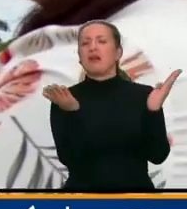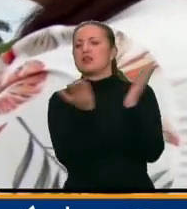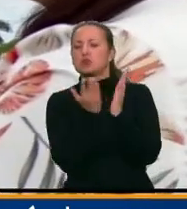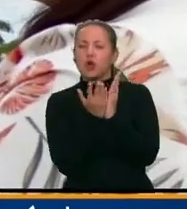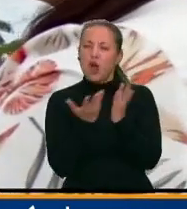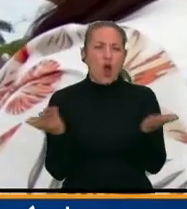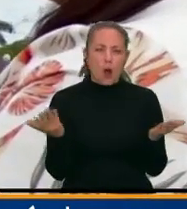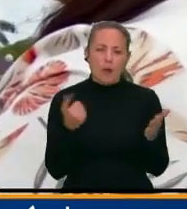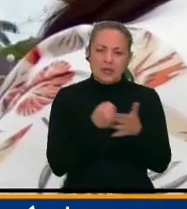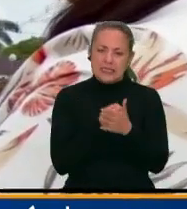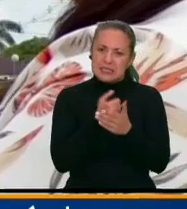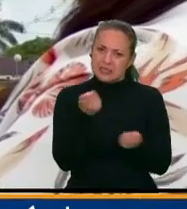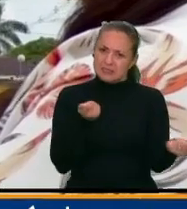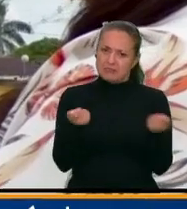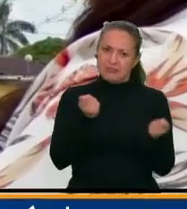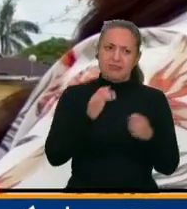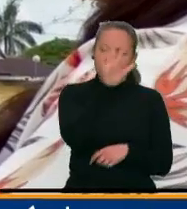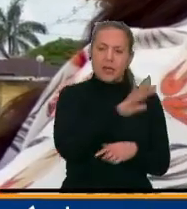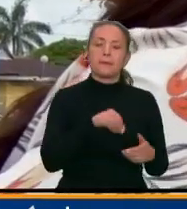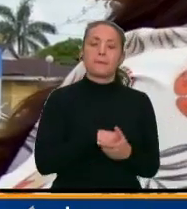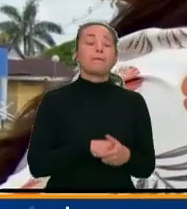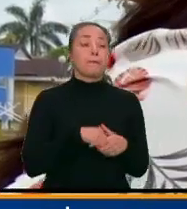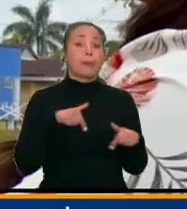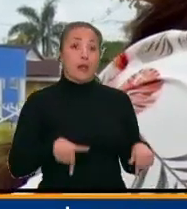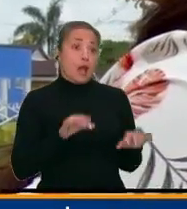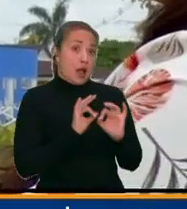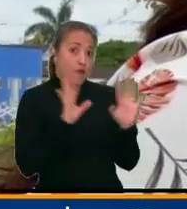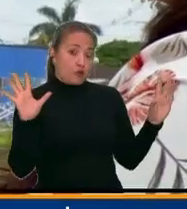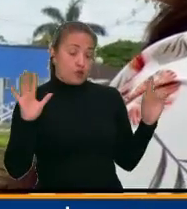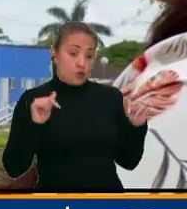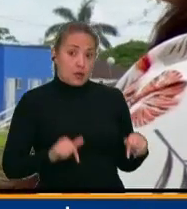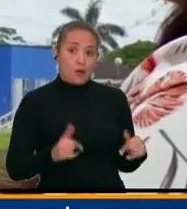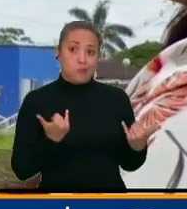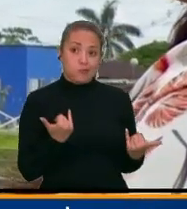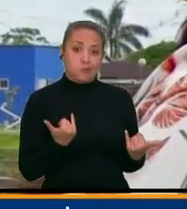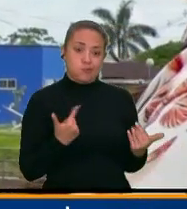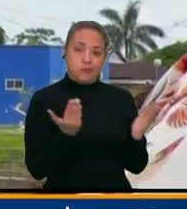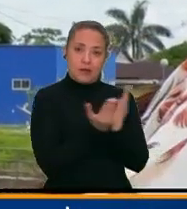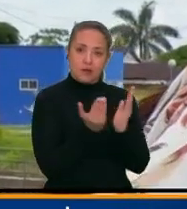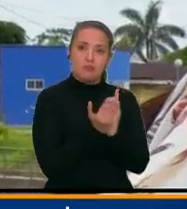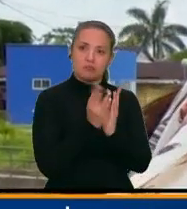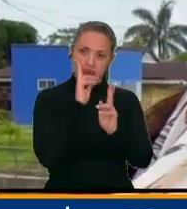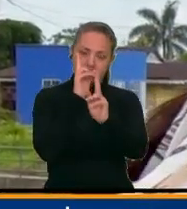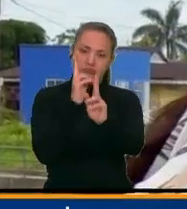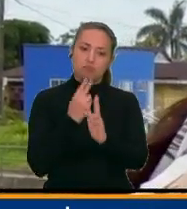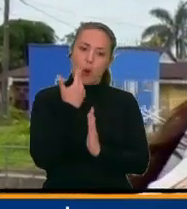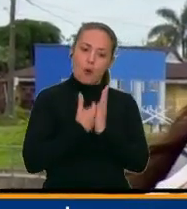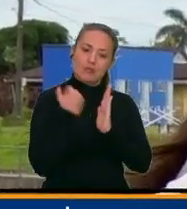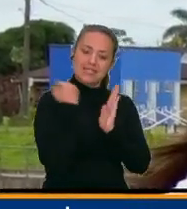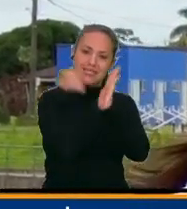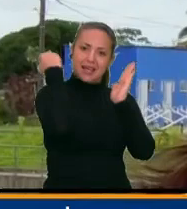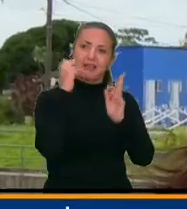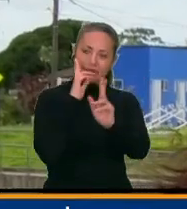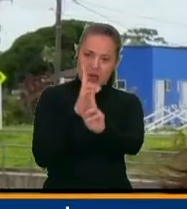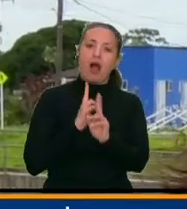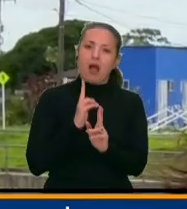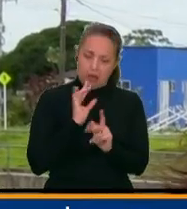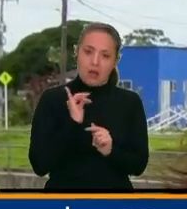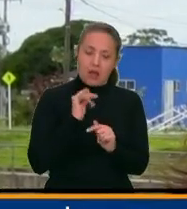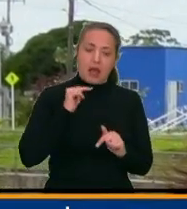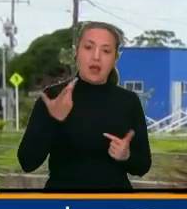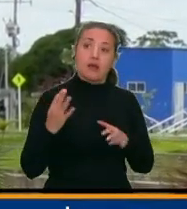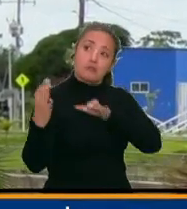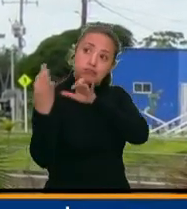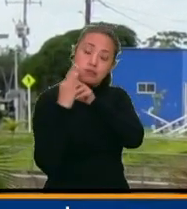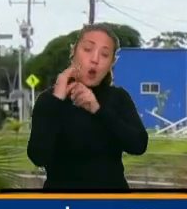nosotros Hoy somos una Afortunados de tener una una educación certificada junto con el gobierno